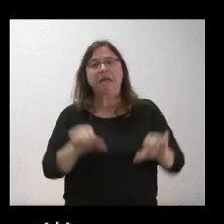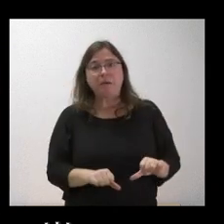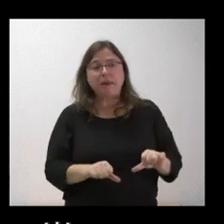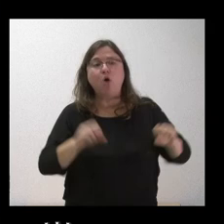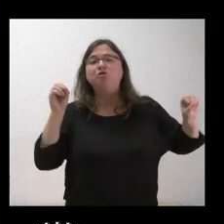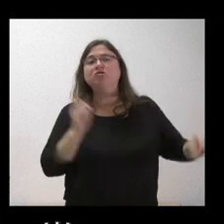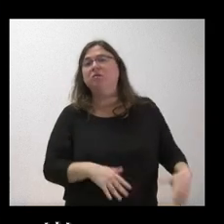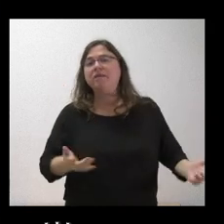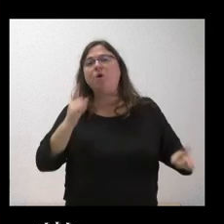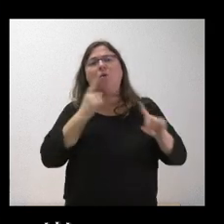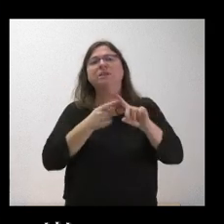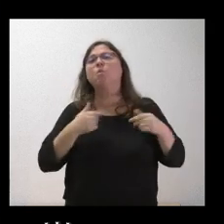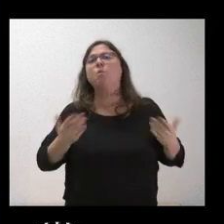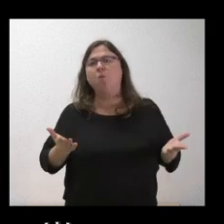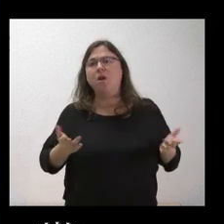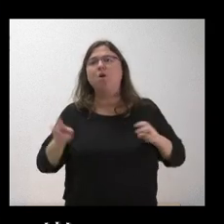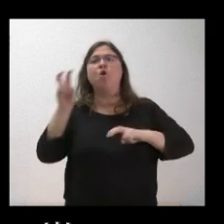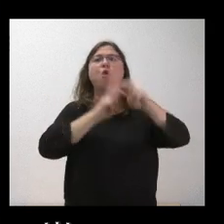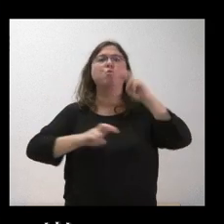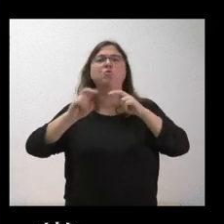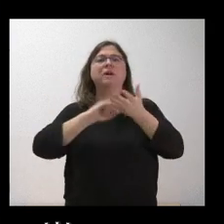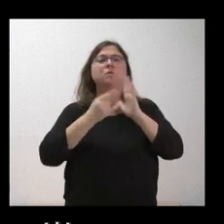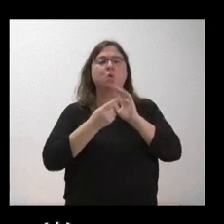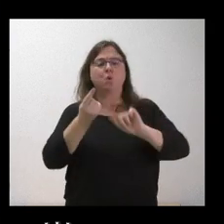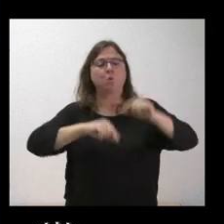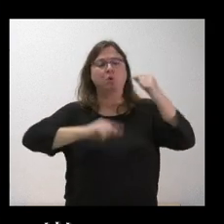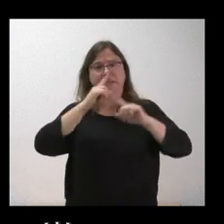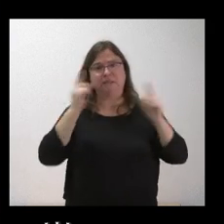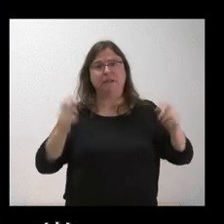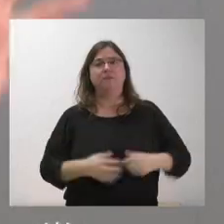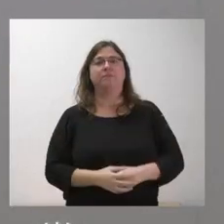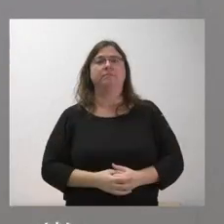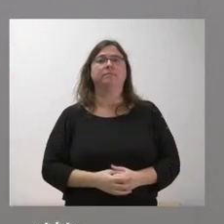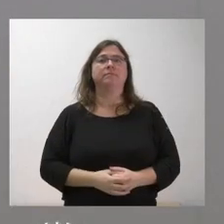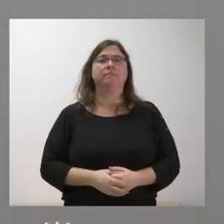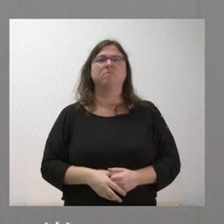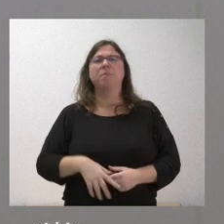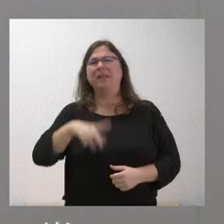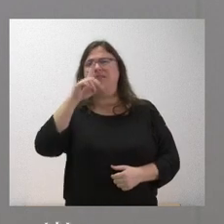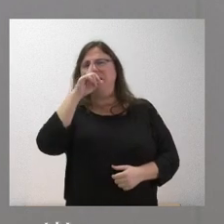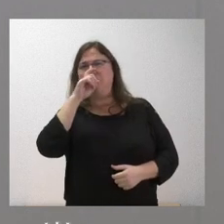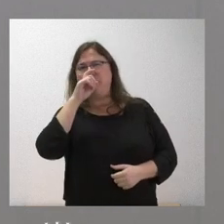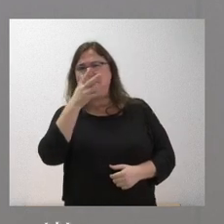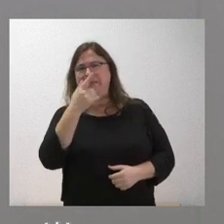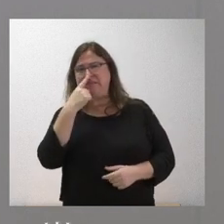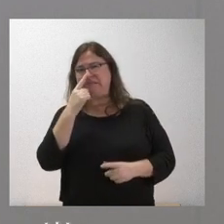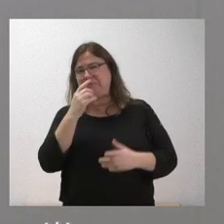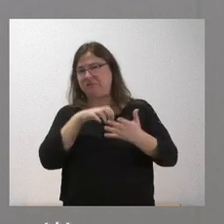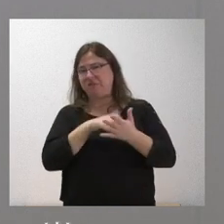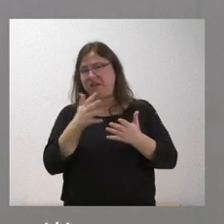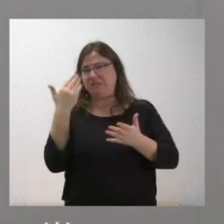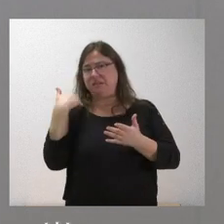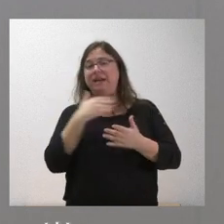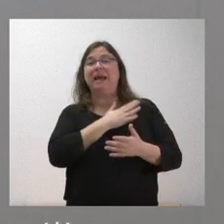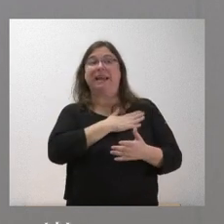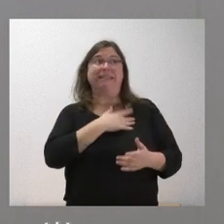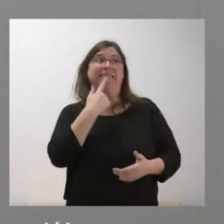cuál es el objetivo o si van a buscar una solución en las cuentas de este año recordará usted por estas fechas que lo que se decían es que queríamos cerrar